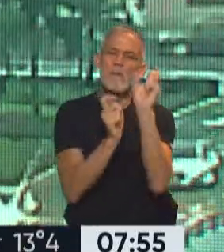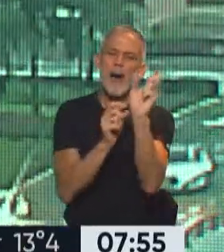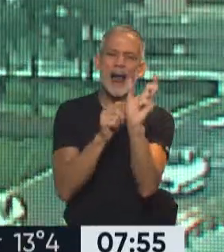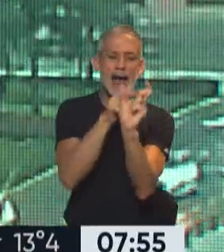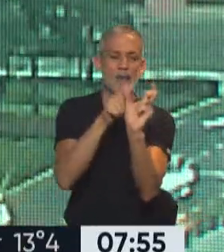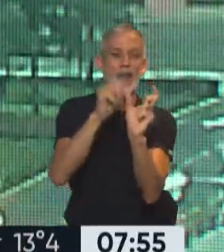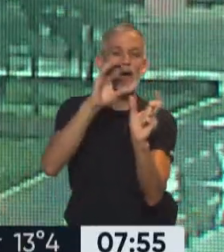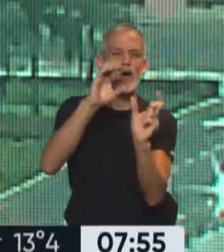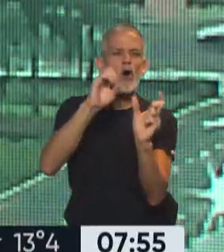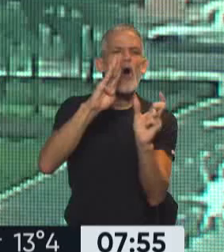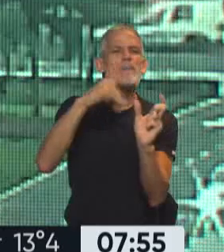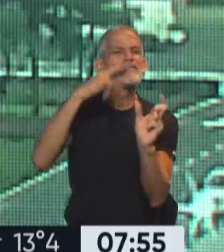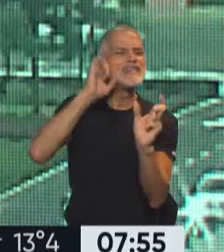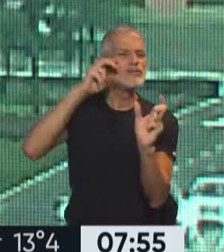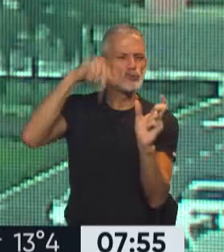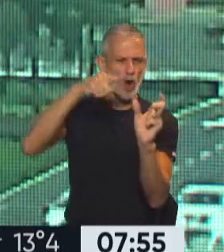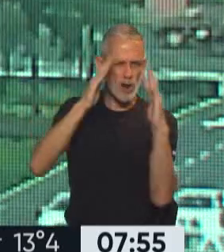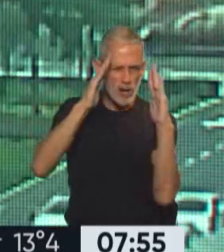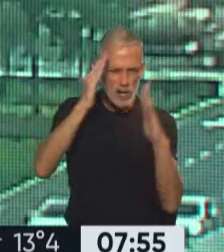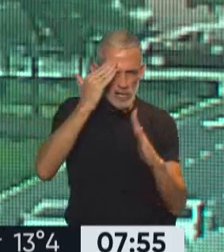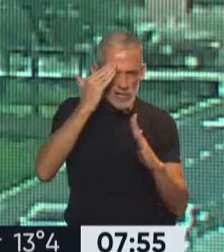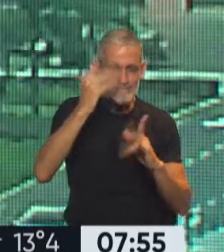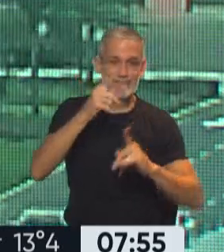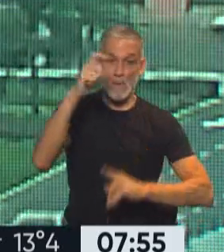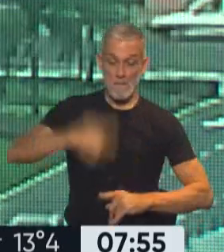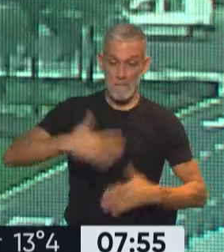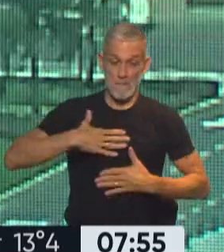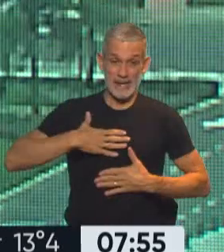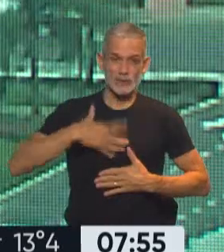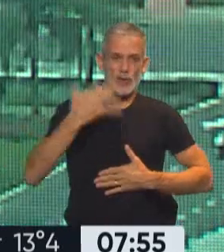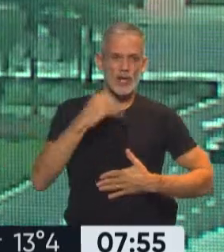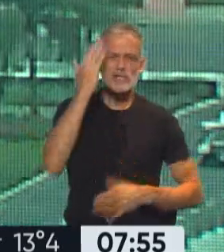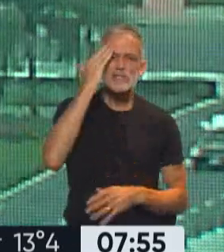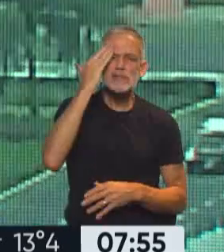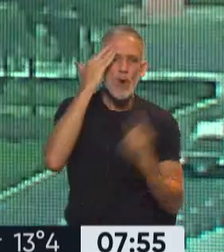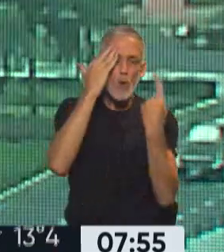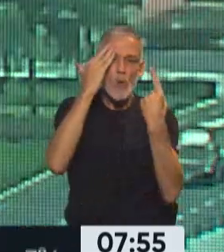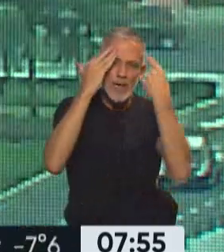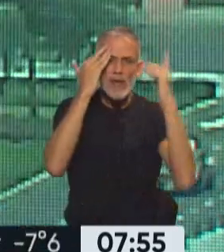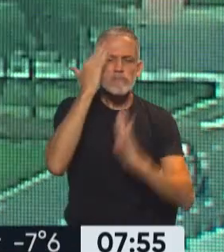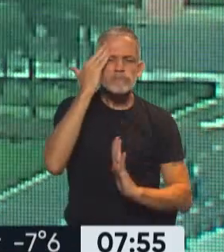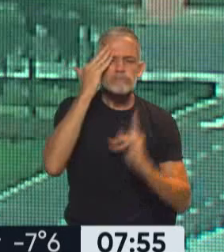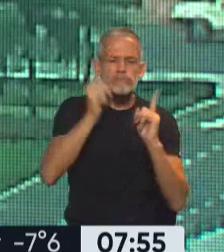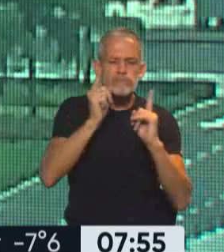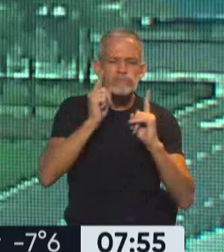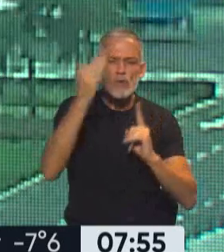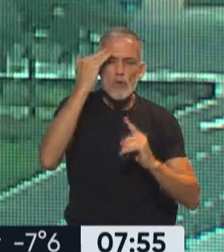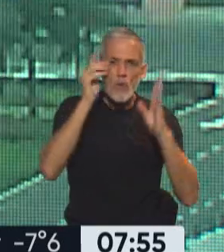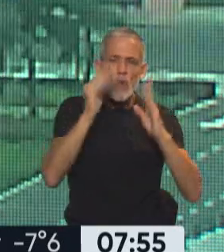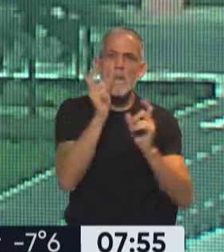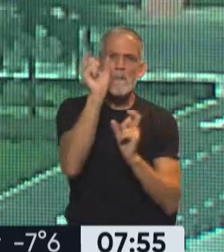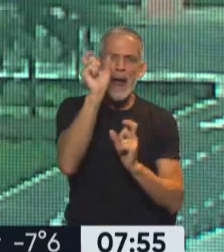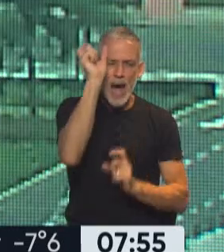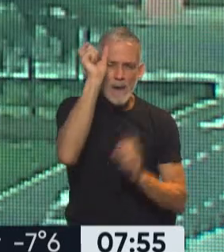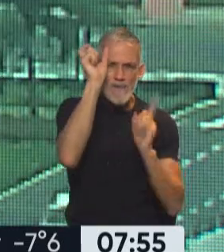escuchen, obsesión es la palabra. Estado de la persona que tiene en la mente una idea, una